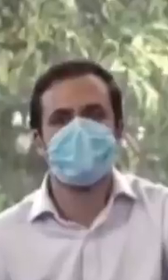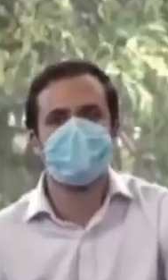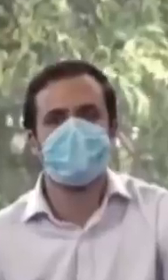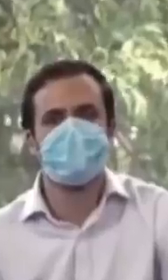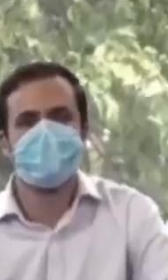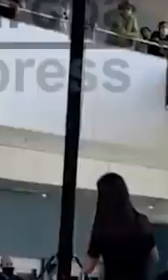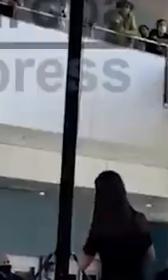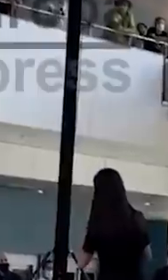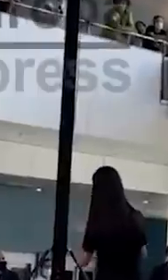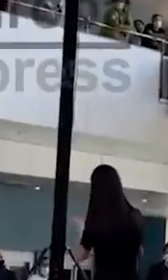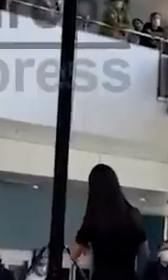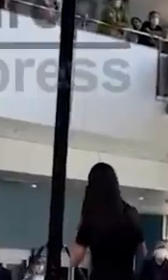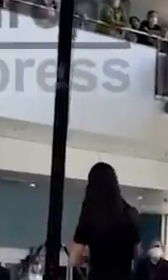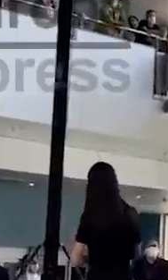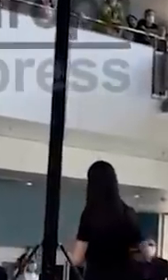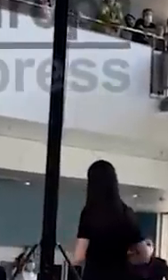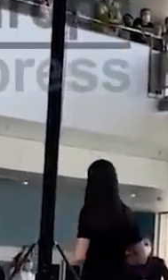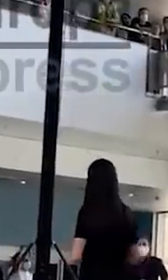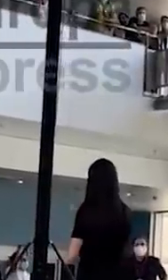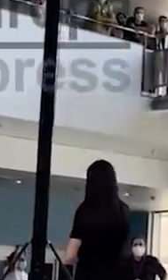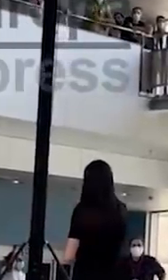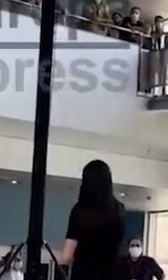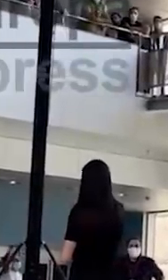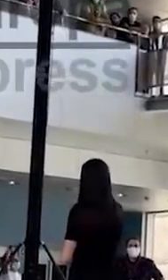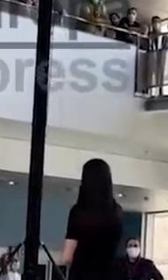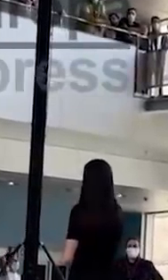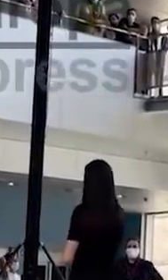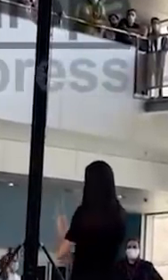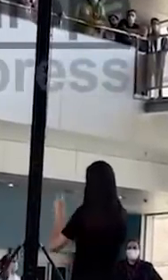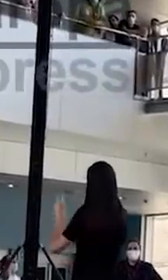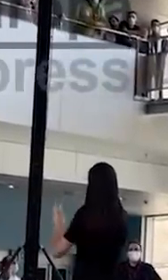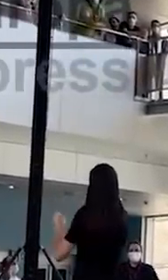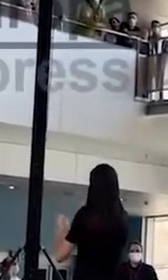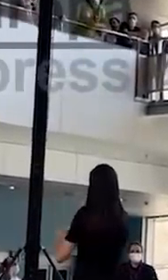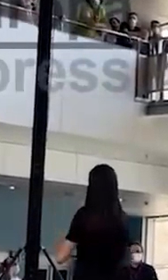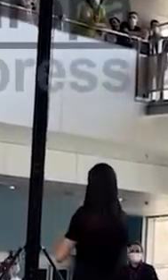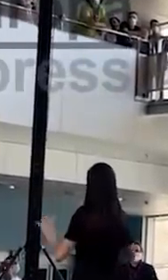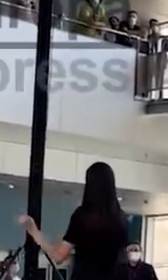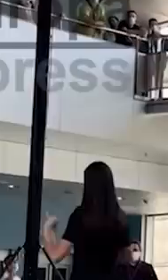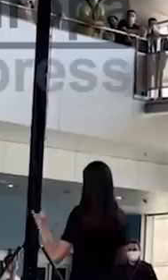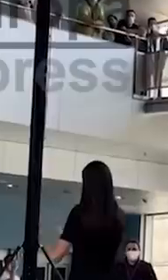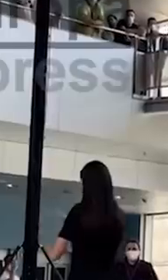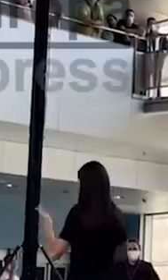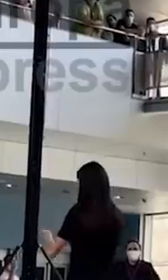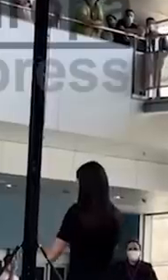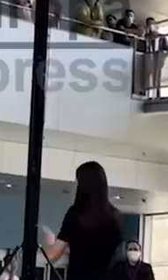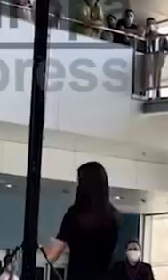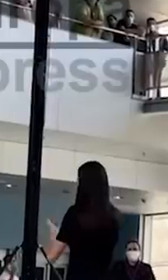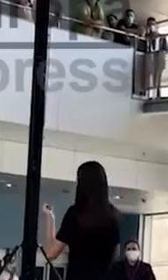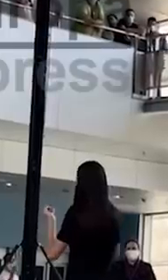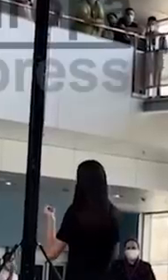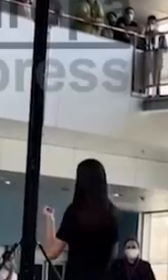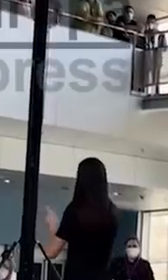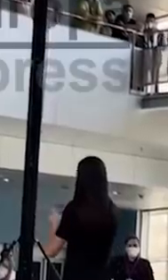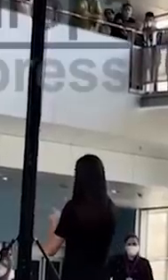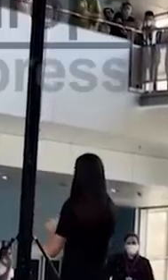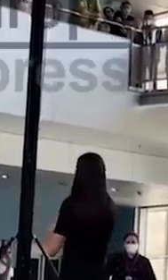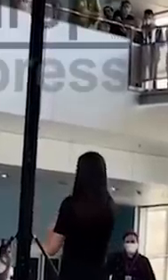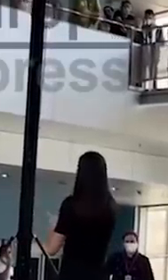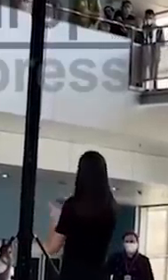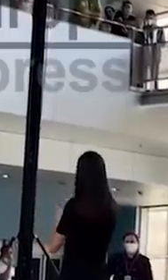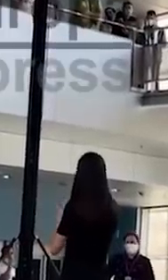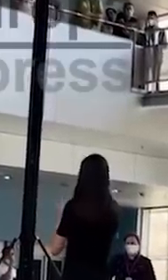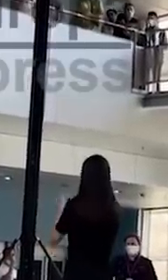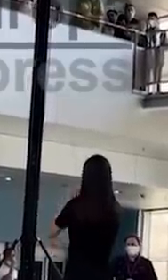el robo d el presunto robo que tampoco sabemos si hubo robo de dinero que por cierto llegó a la redacción de